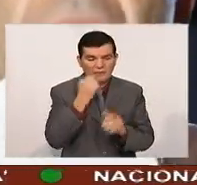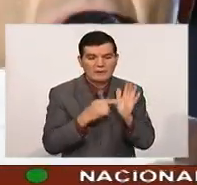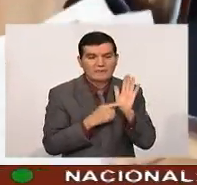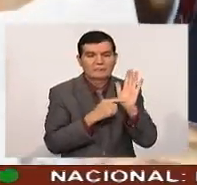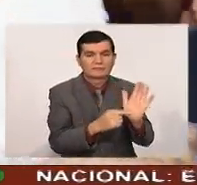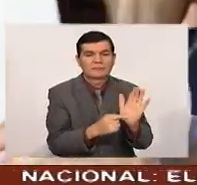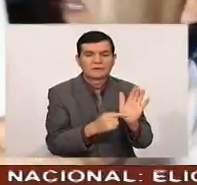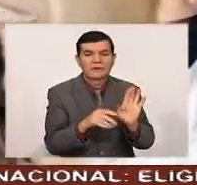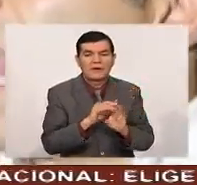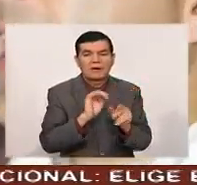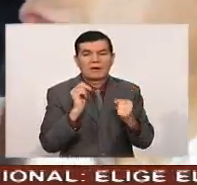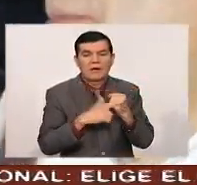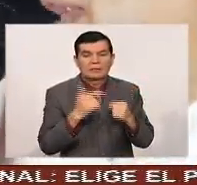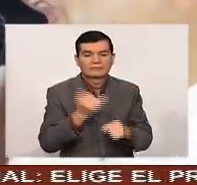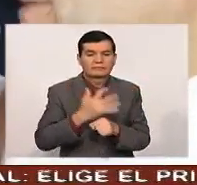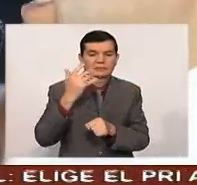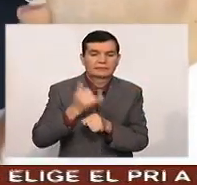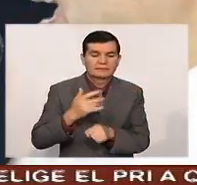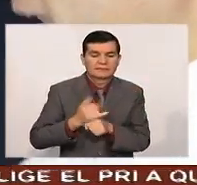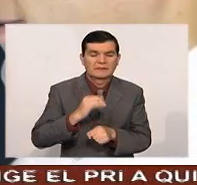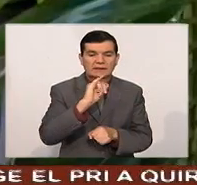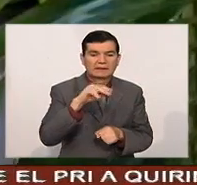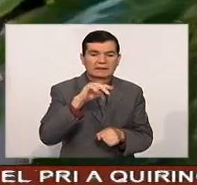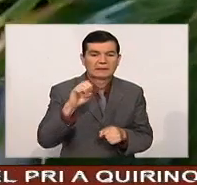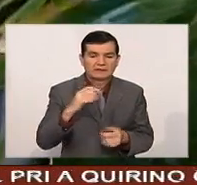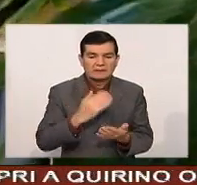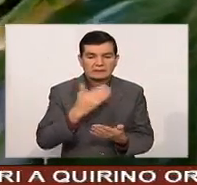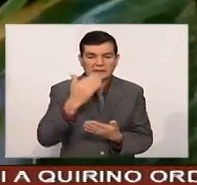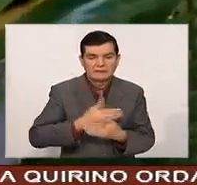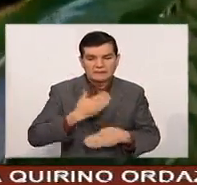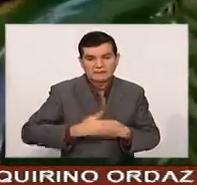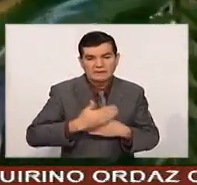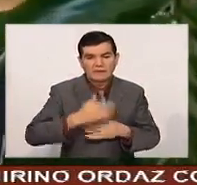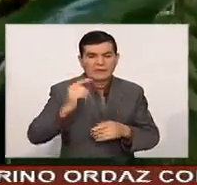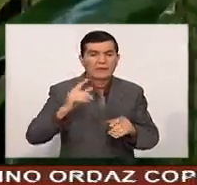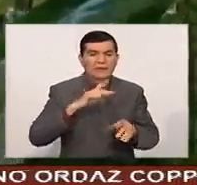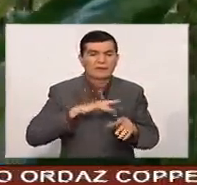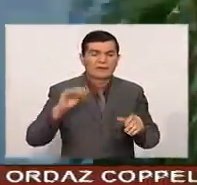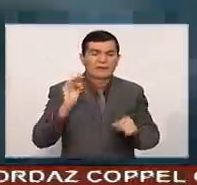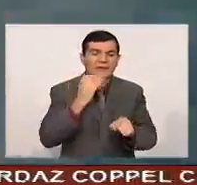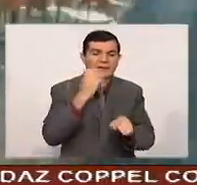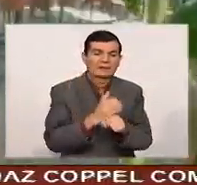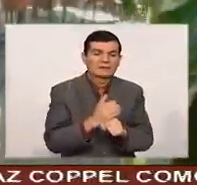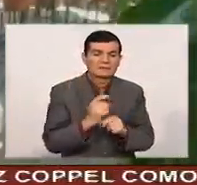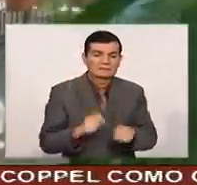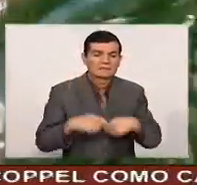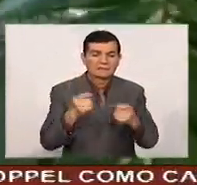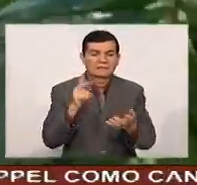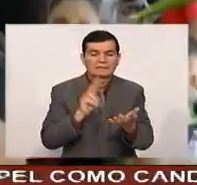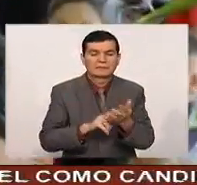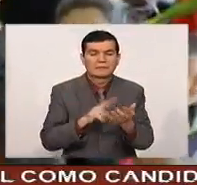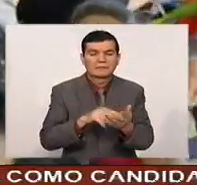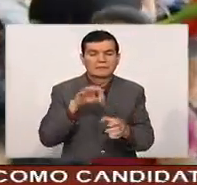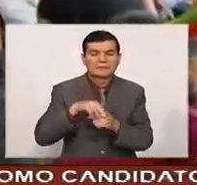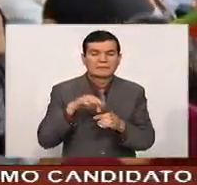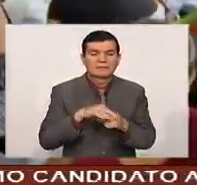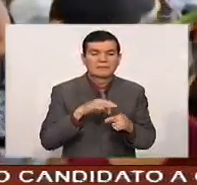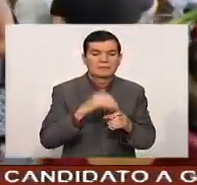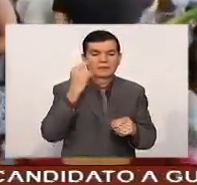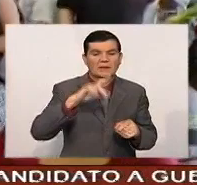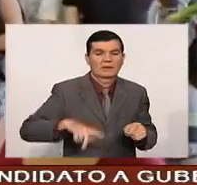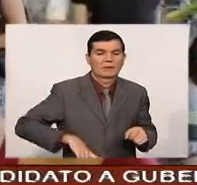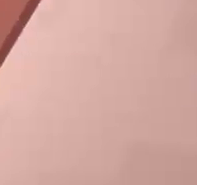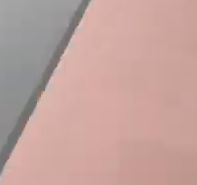presentar impugnaciones. El INE remitirá el expediente al Tribunal Federal del Poder Judicial de la Federación para que valide la elección a